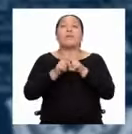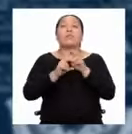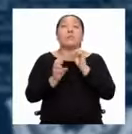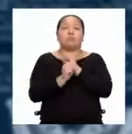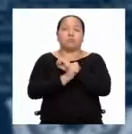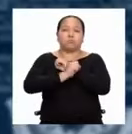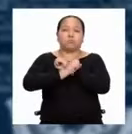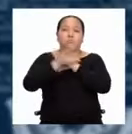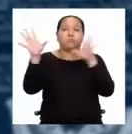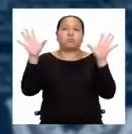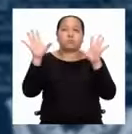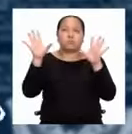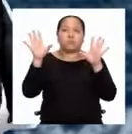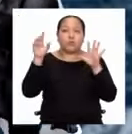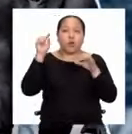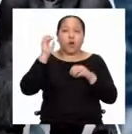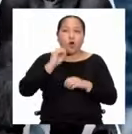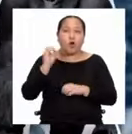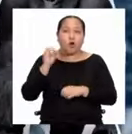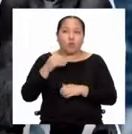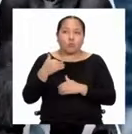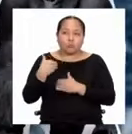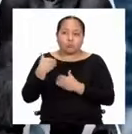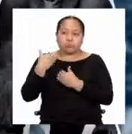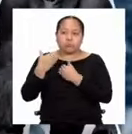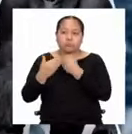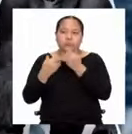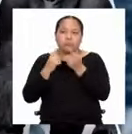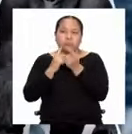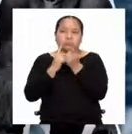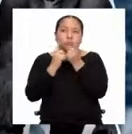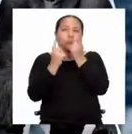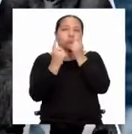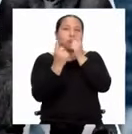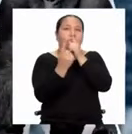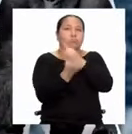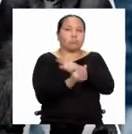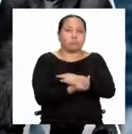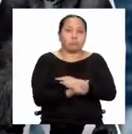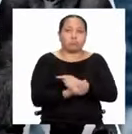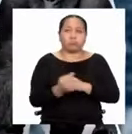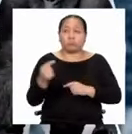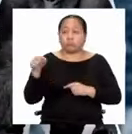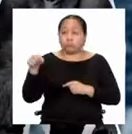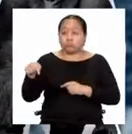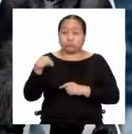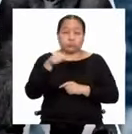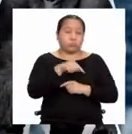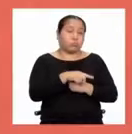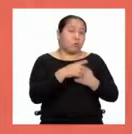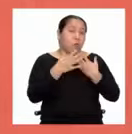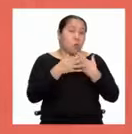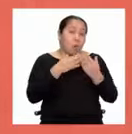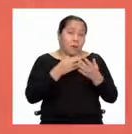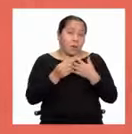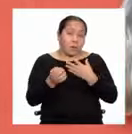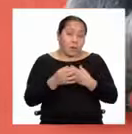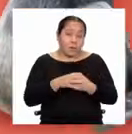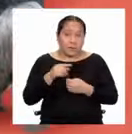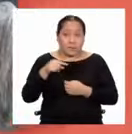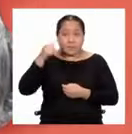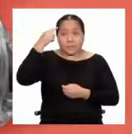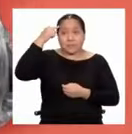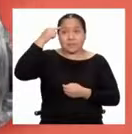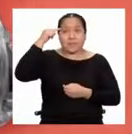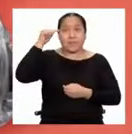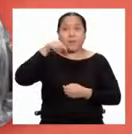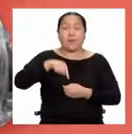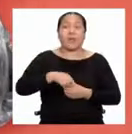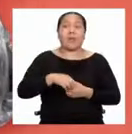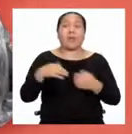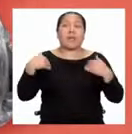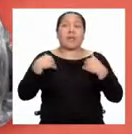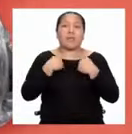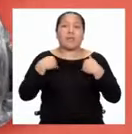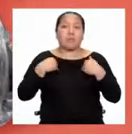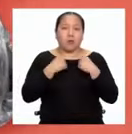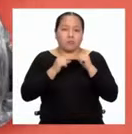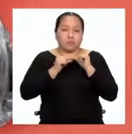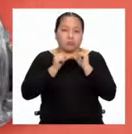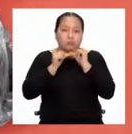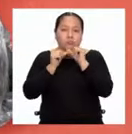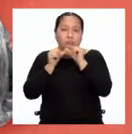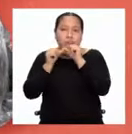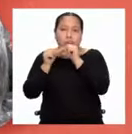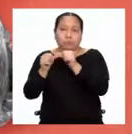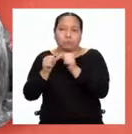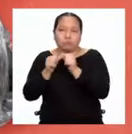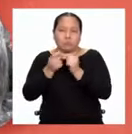mundo o se habían creado a lo largo de la historia natural. En cualquiera de los casos, se creía que la especie permanecía siendo